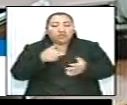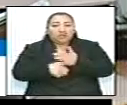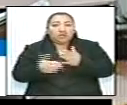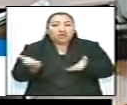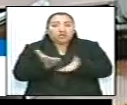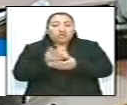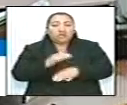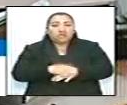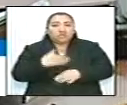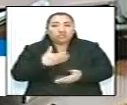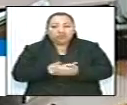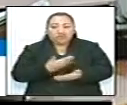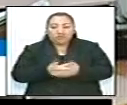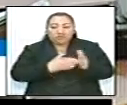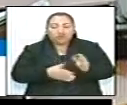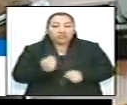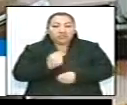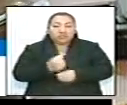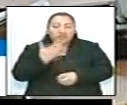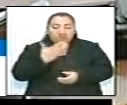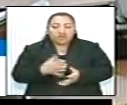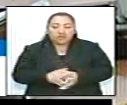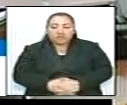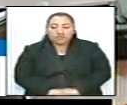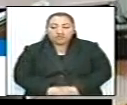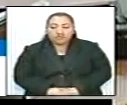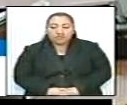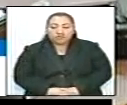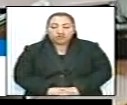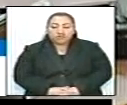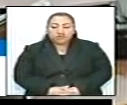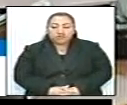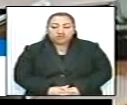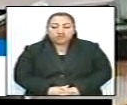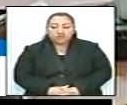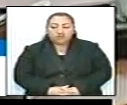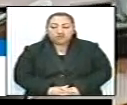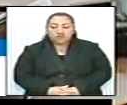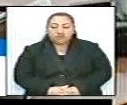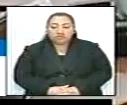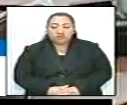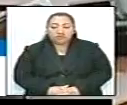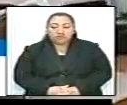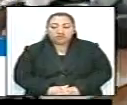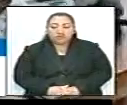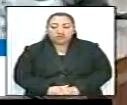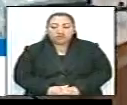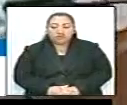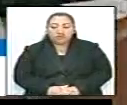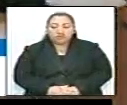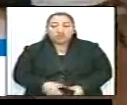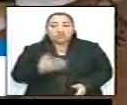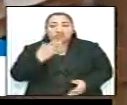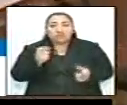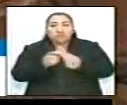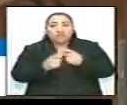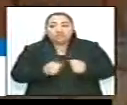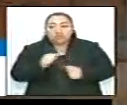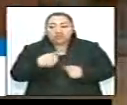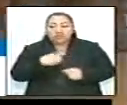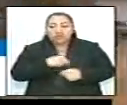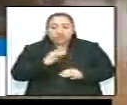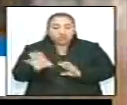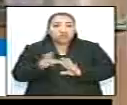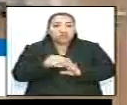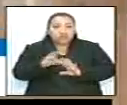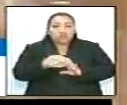sobre mis propuestas al plan del trabajo. Muchas gracias. Gracias, congresista Saavedra. Sí, hemos tomado